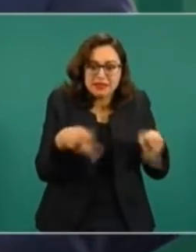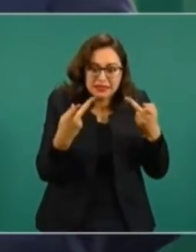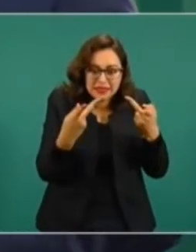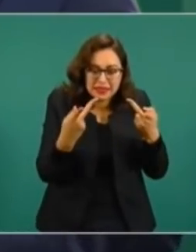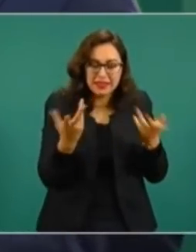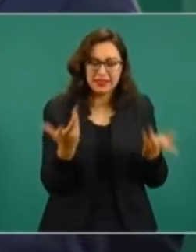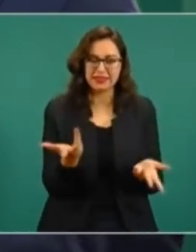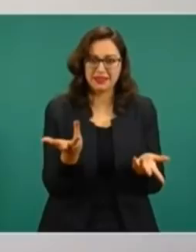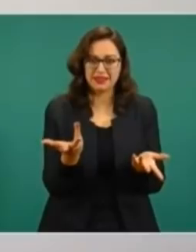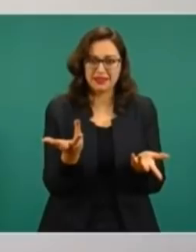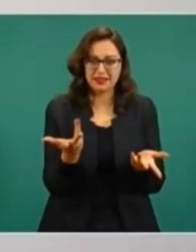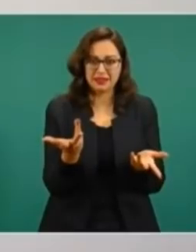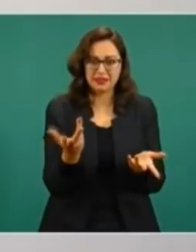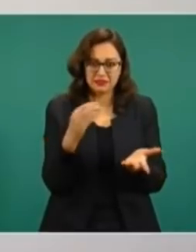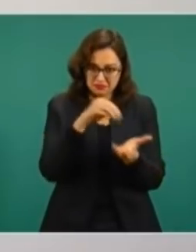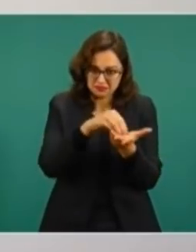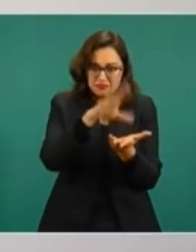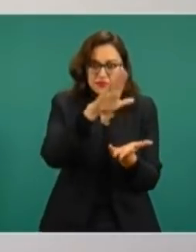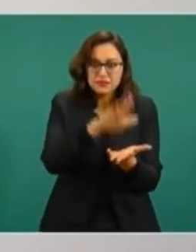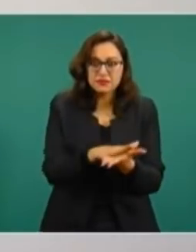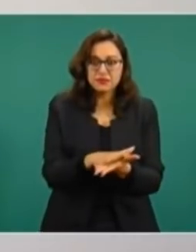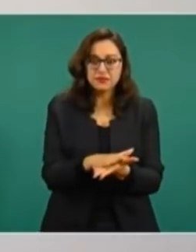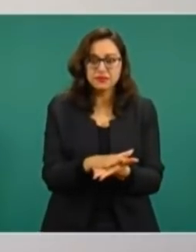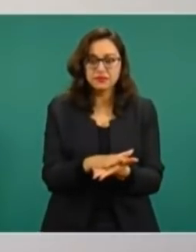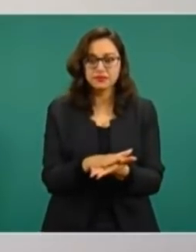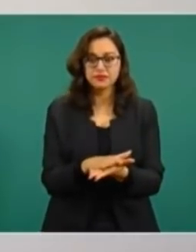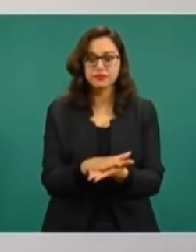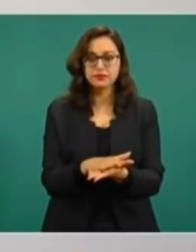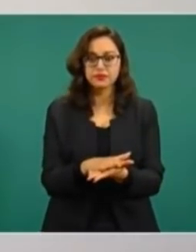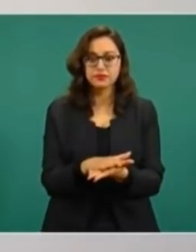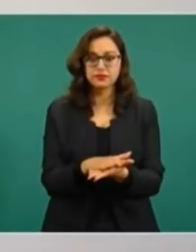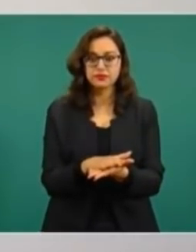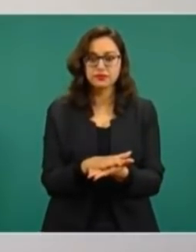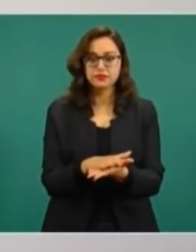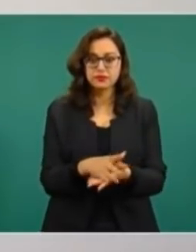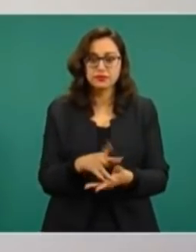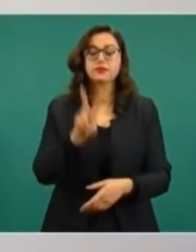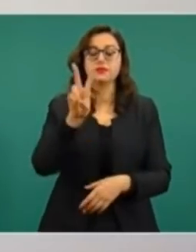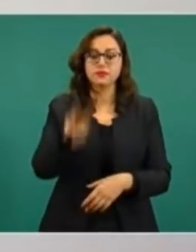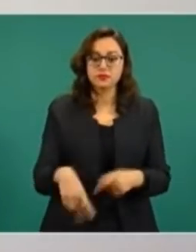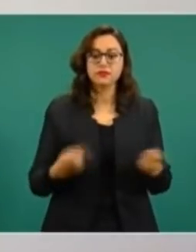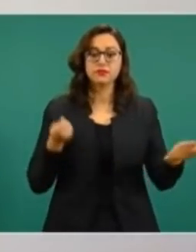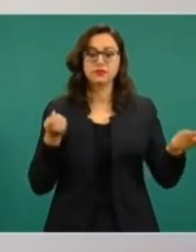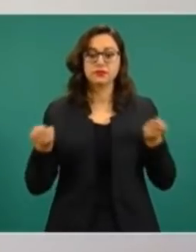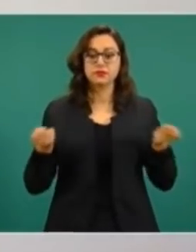de la venta de armas en Estados Unidos, que haya un verdadero control